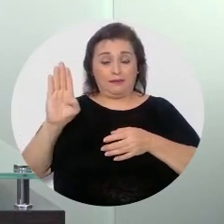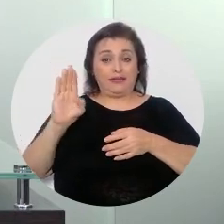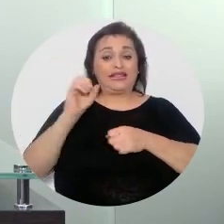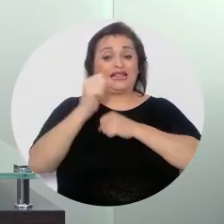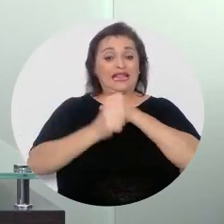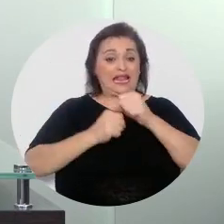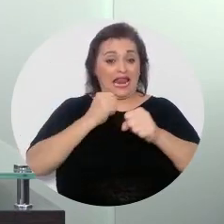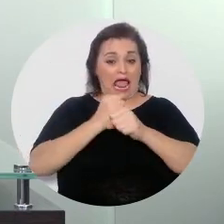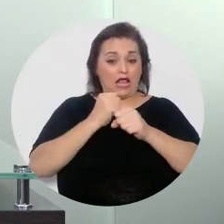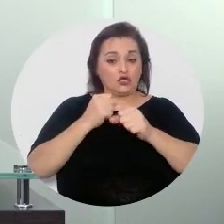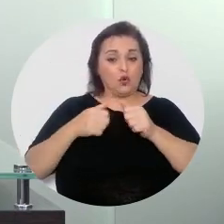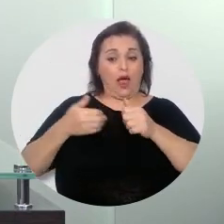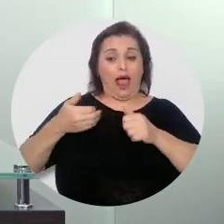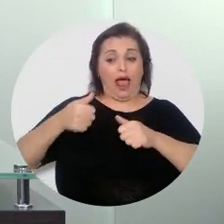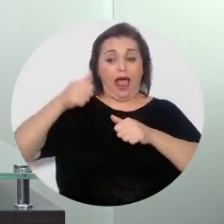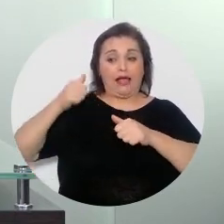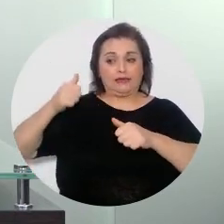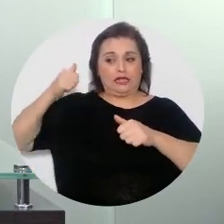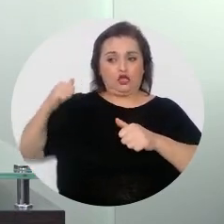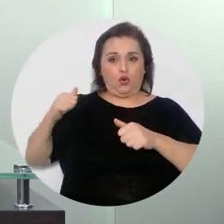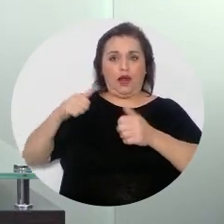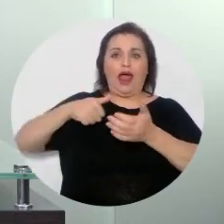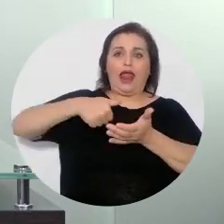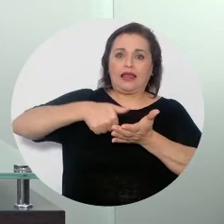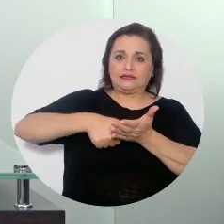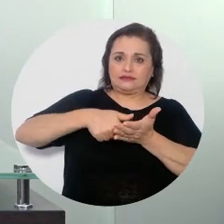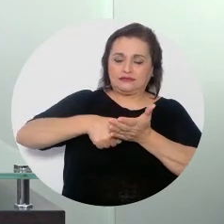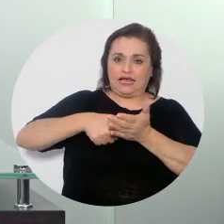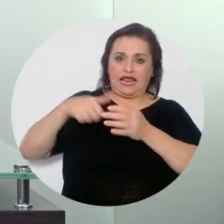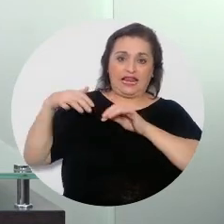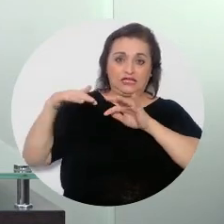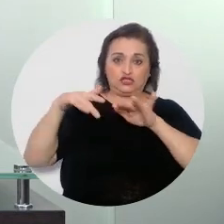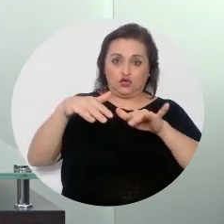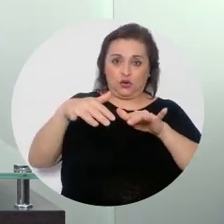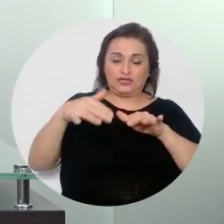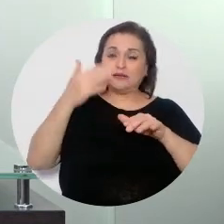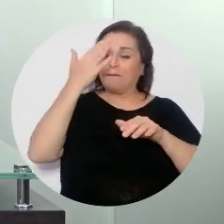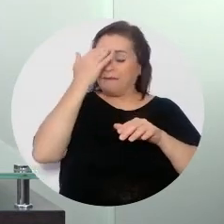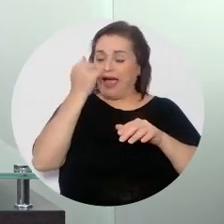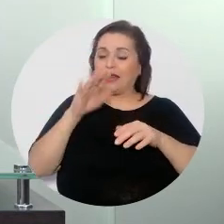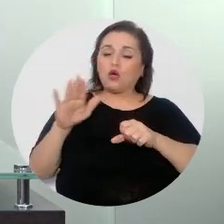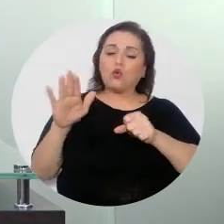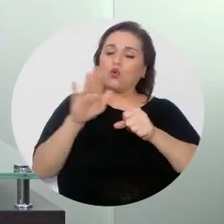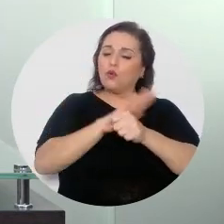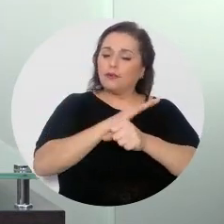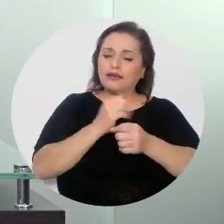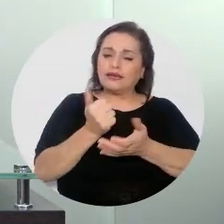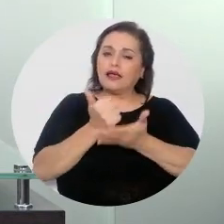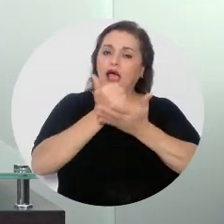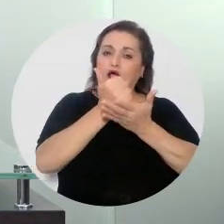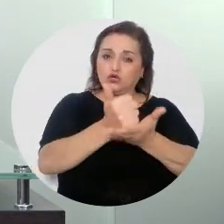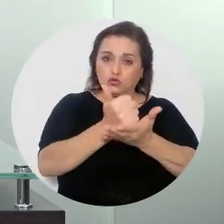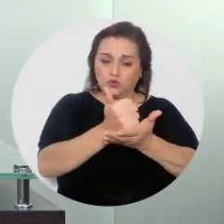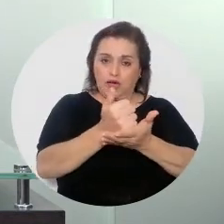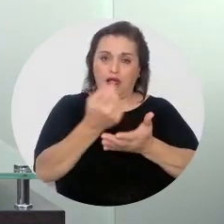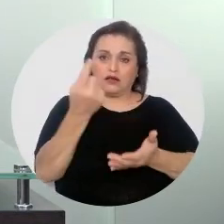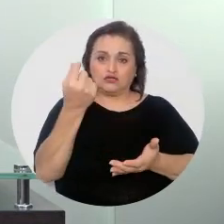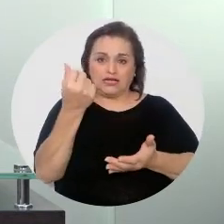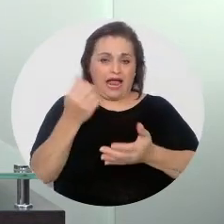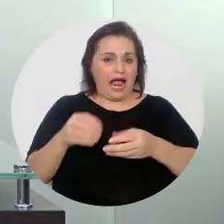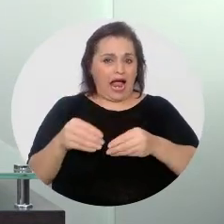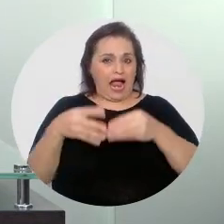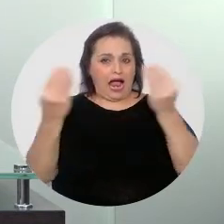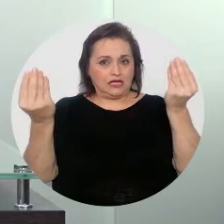Interno Bruto del año tras anterior a las elecciones para efectos de cubrir o ayudar a cubrir los